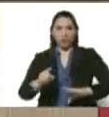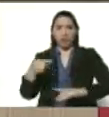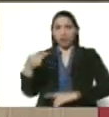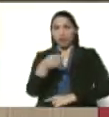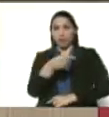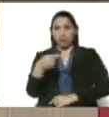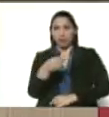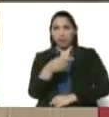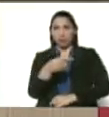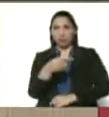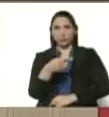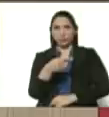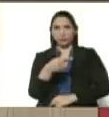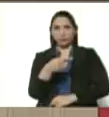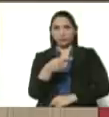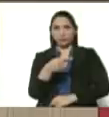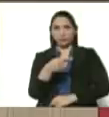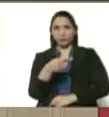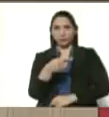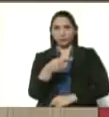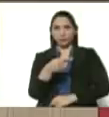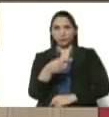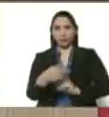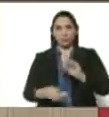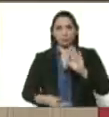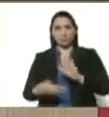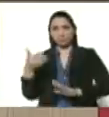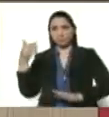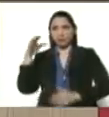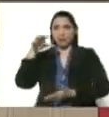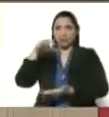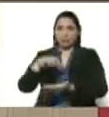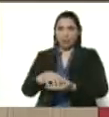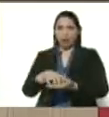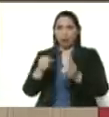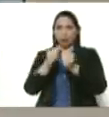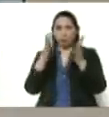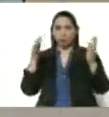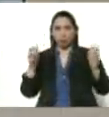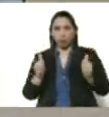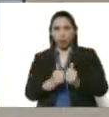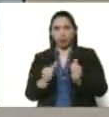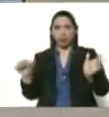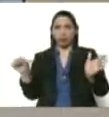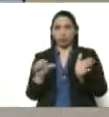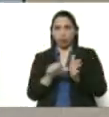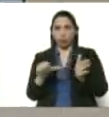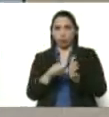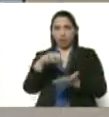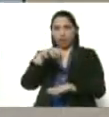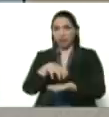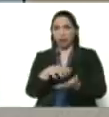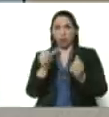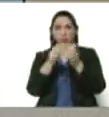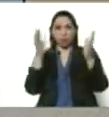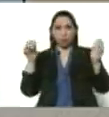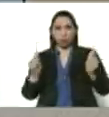negativa y sale a su estado de residencia, donde en el estado de